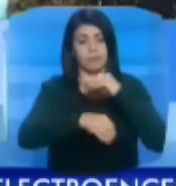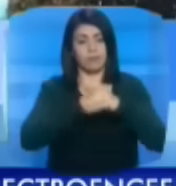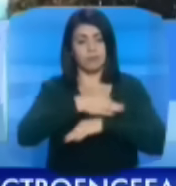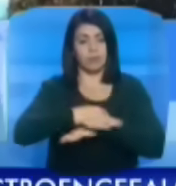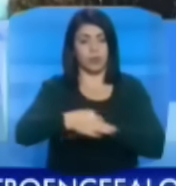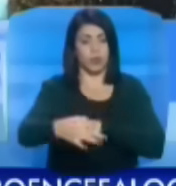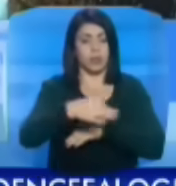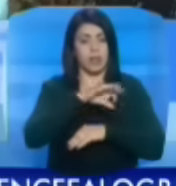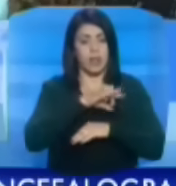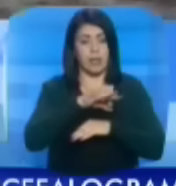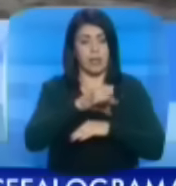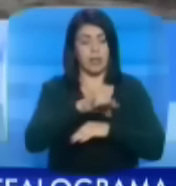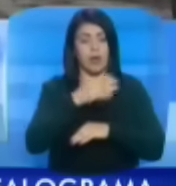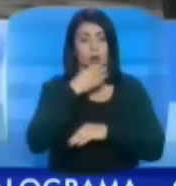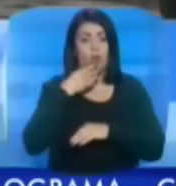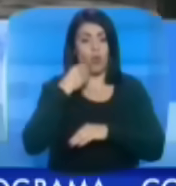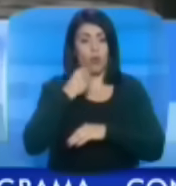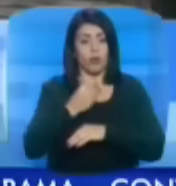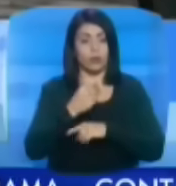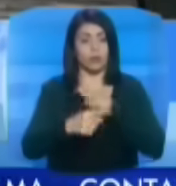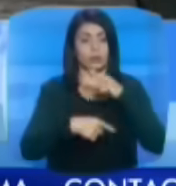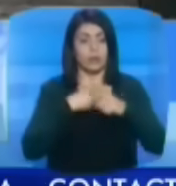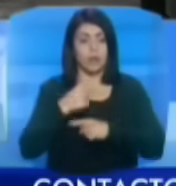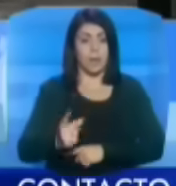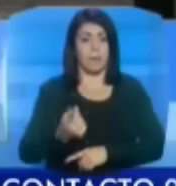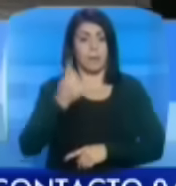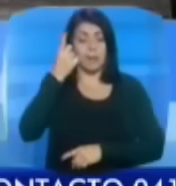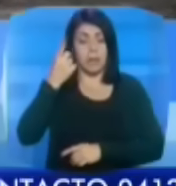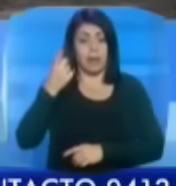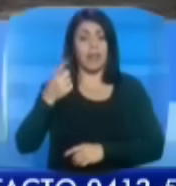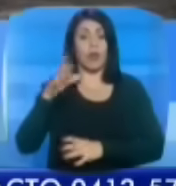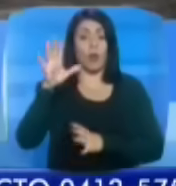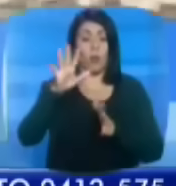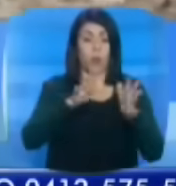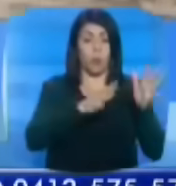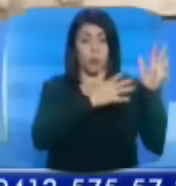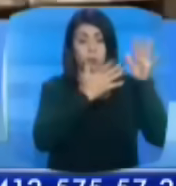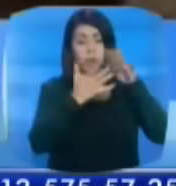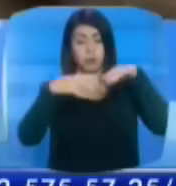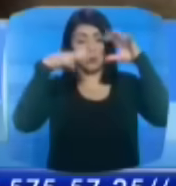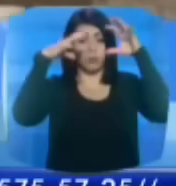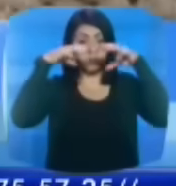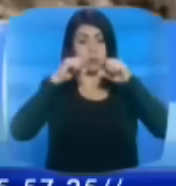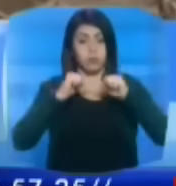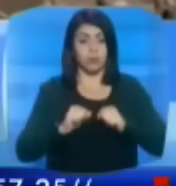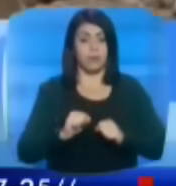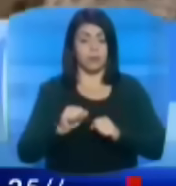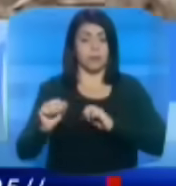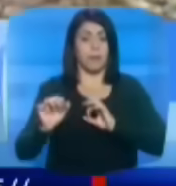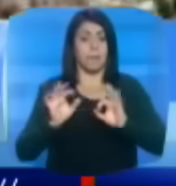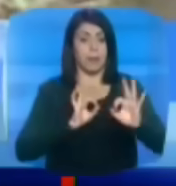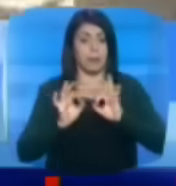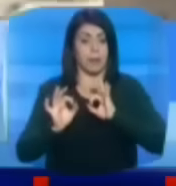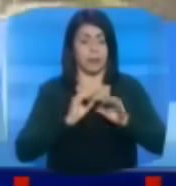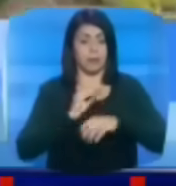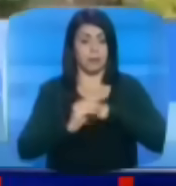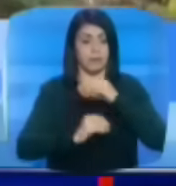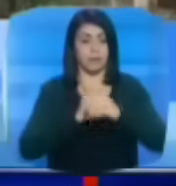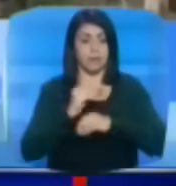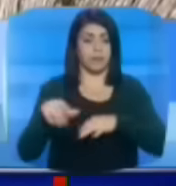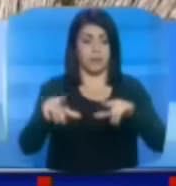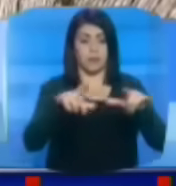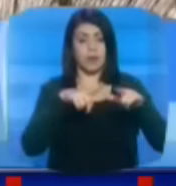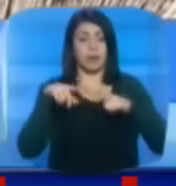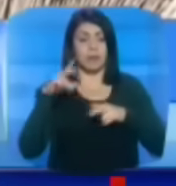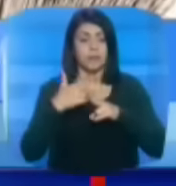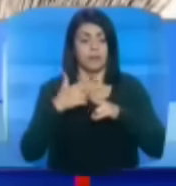el municipio Isla de la Juventud, y que será el primero en recibir el impacto de la tormenta. Los preparativos en